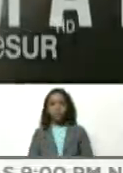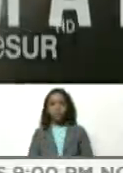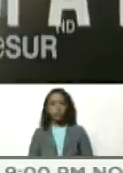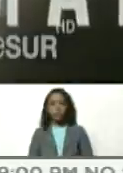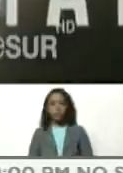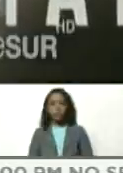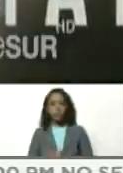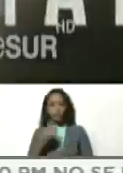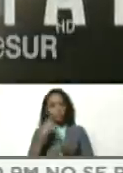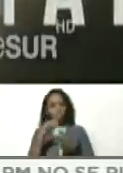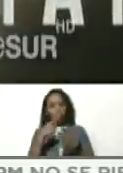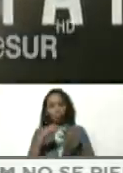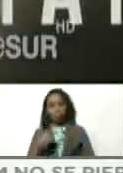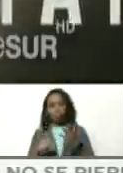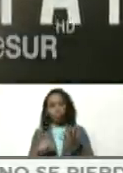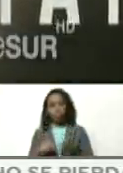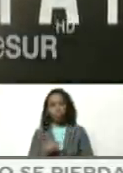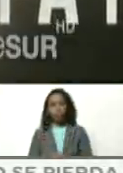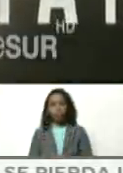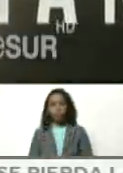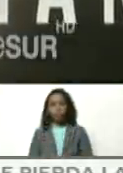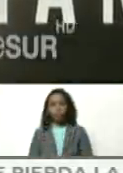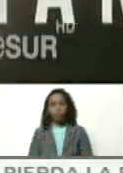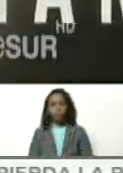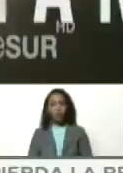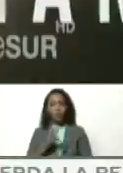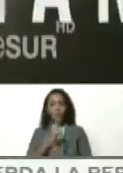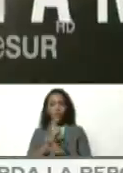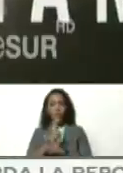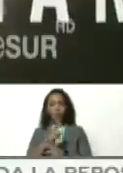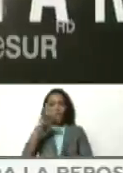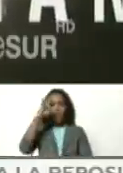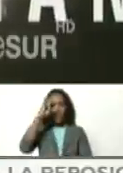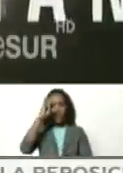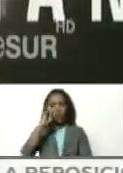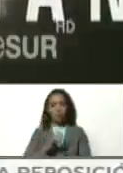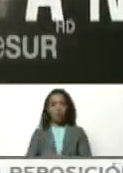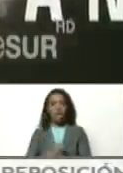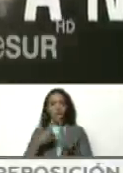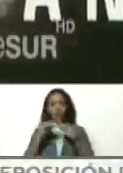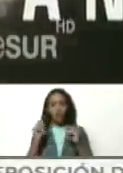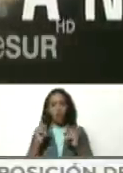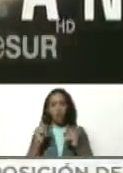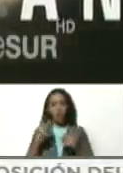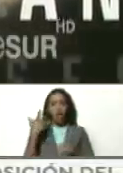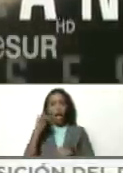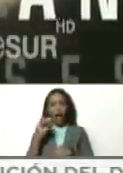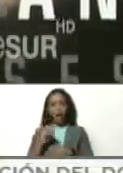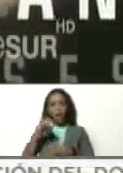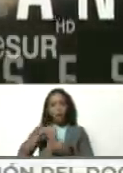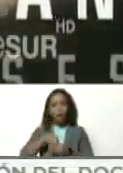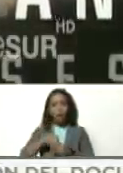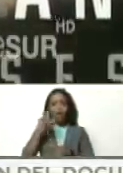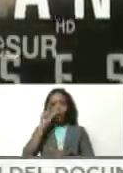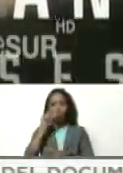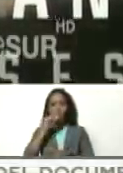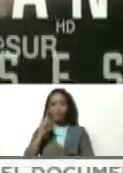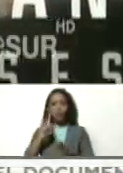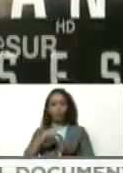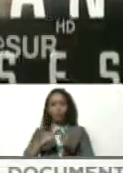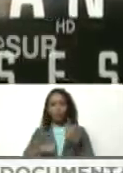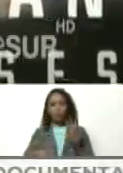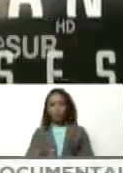Fairyware, Facebook, Instagram, en todo, donde quepa, Twitter.